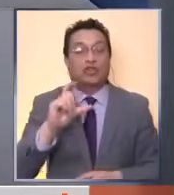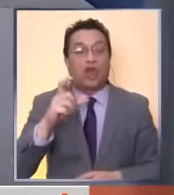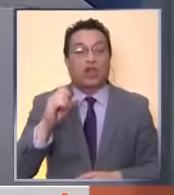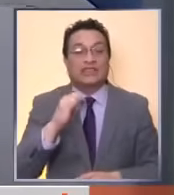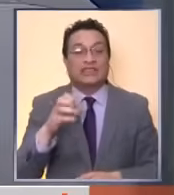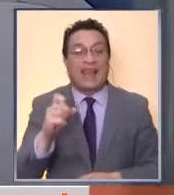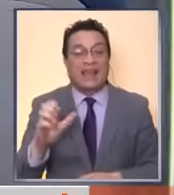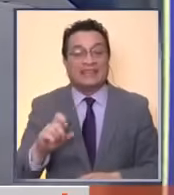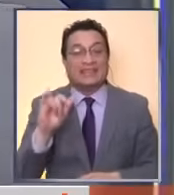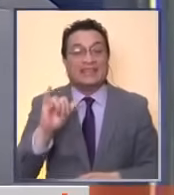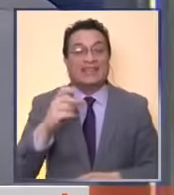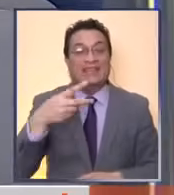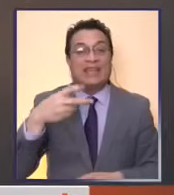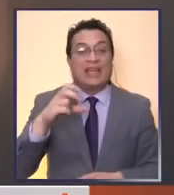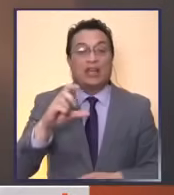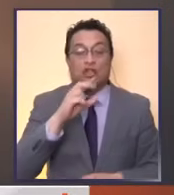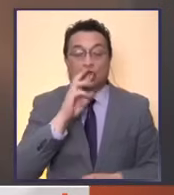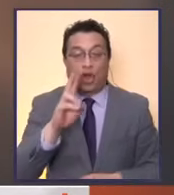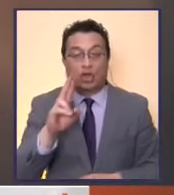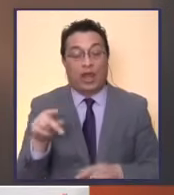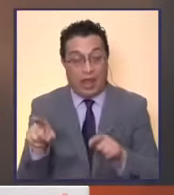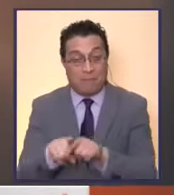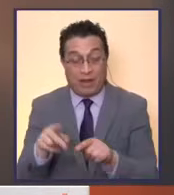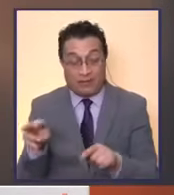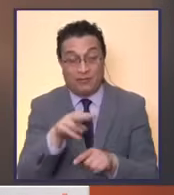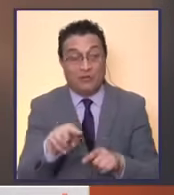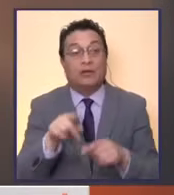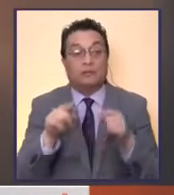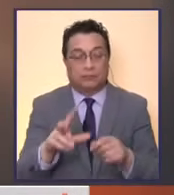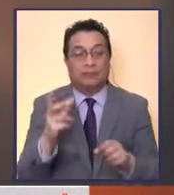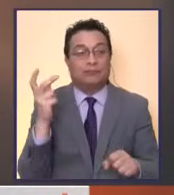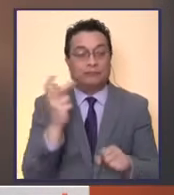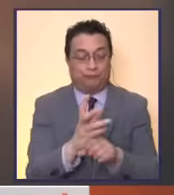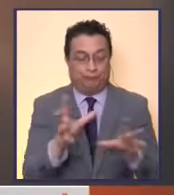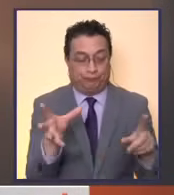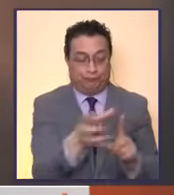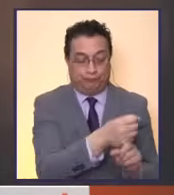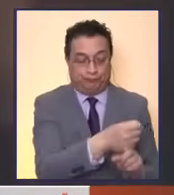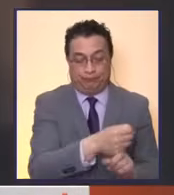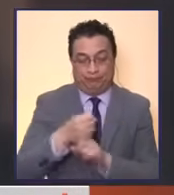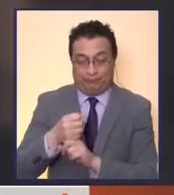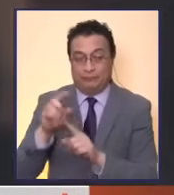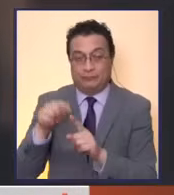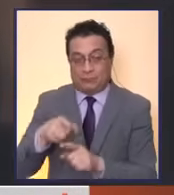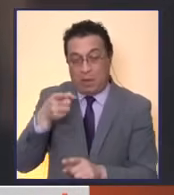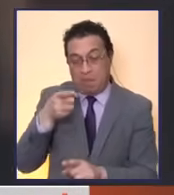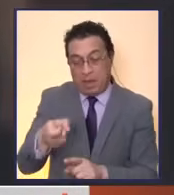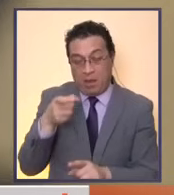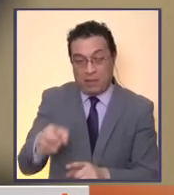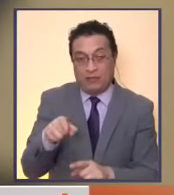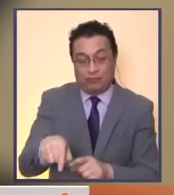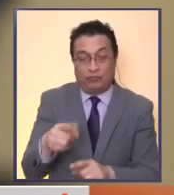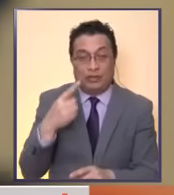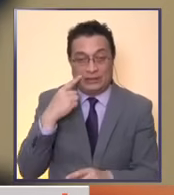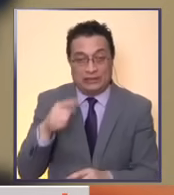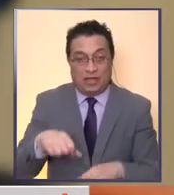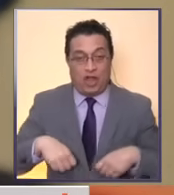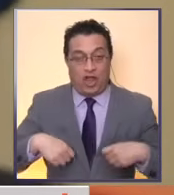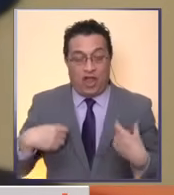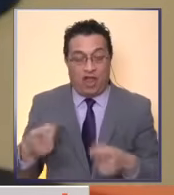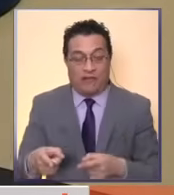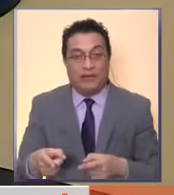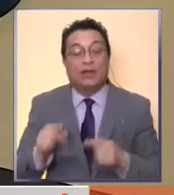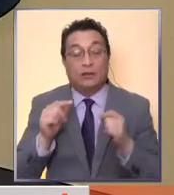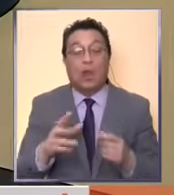uno de ellos estaría involucrado, según la fiscalía, en el secuestro y la muerte de quien fue conocido como C. Pequeño. Aún no se establece